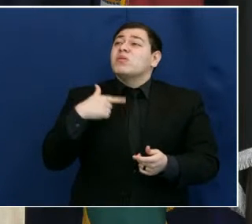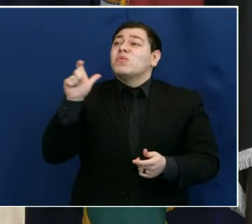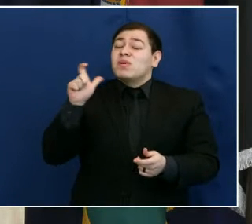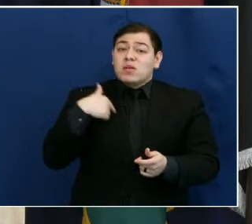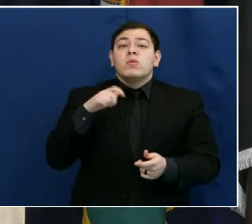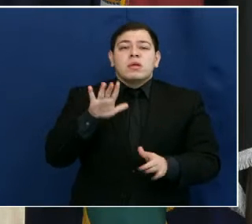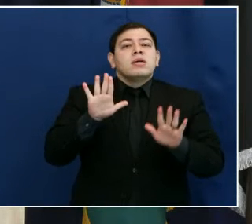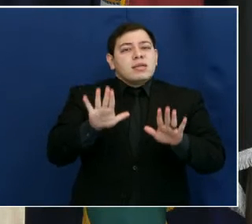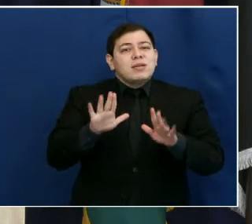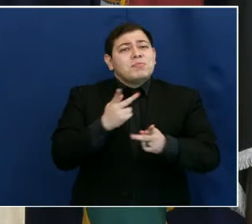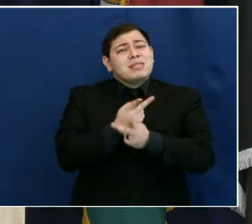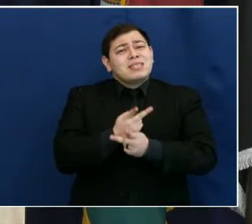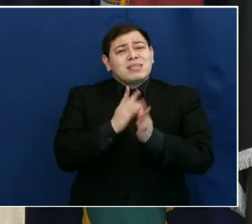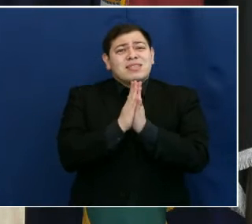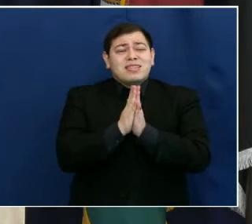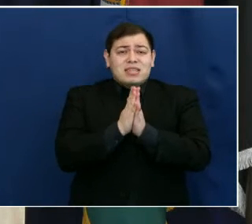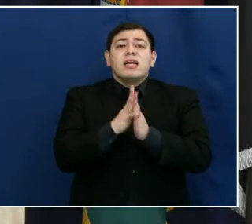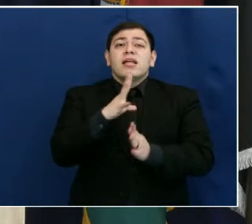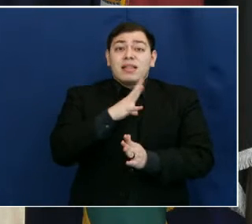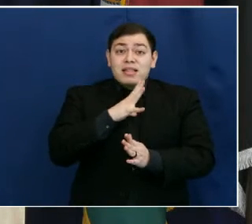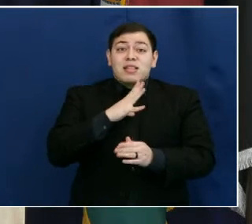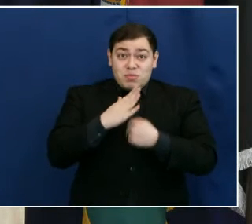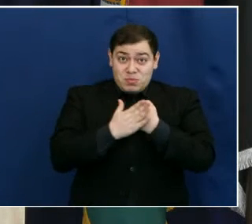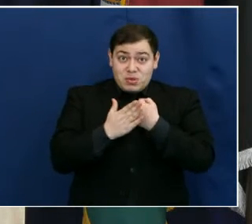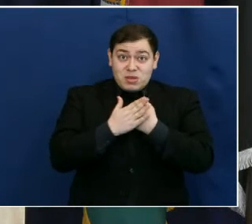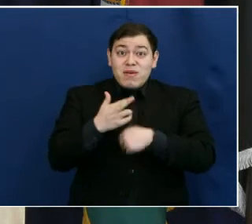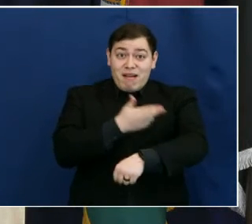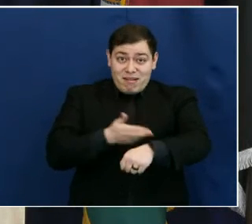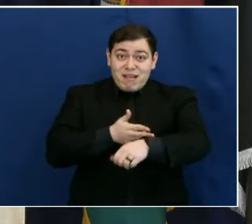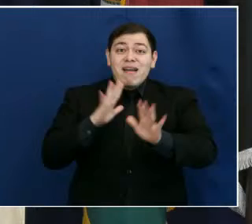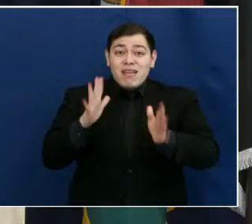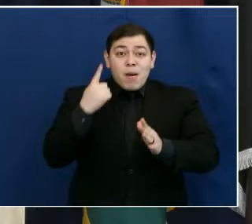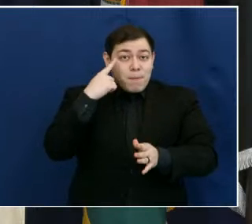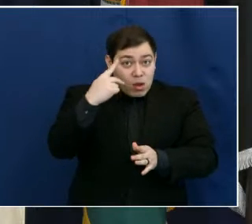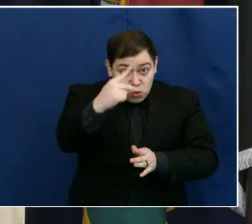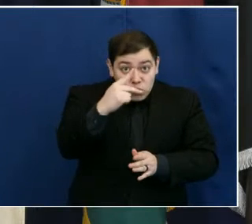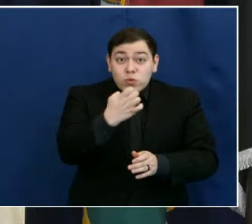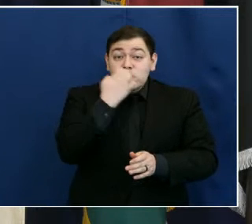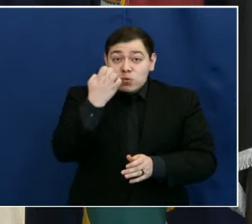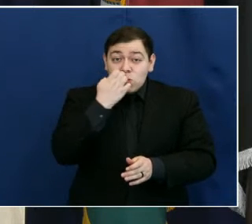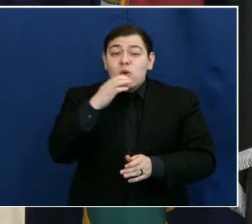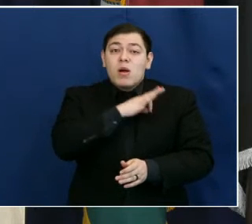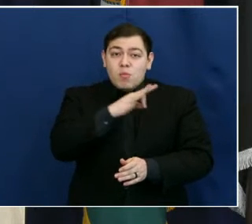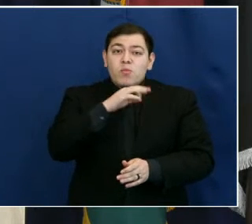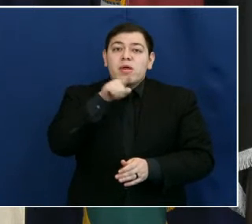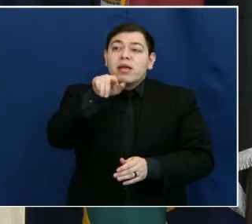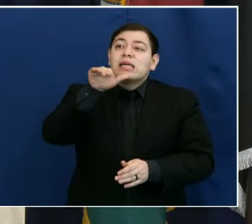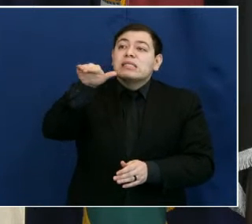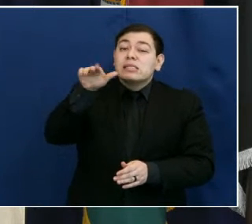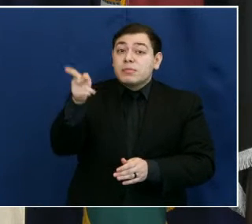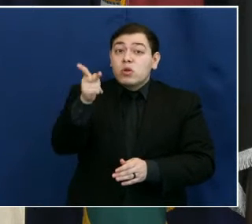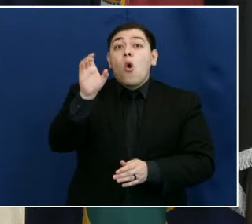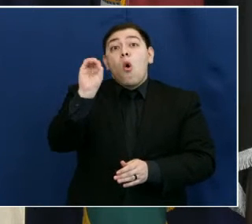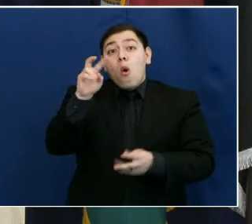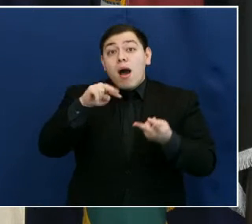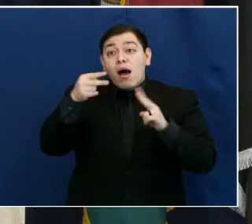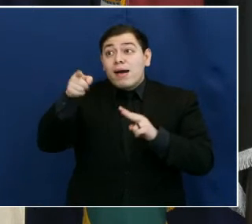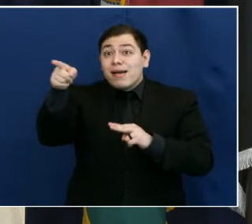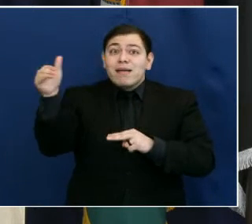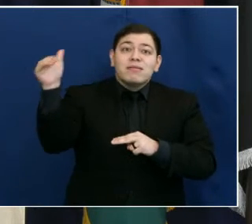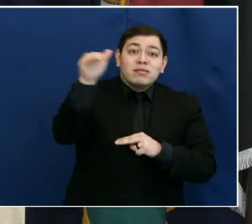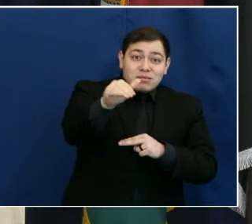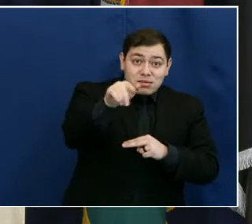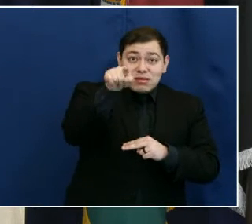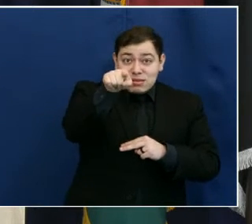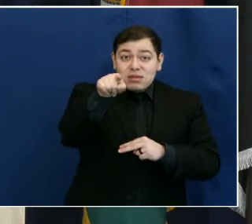la vacuna, los maestros en particular, pero por favor esperen a que su escuela les hable. Estamos también muy contentos de